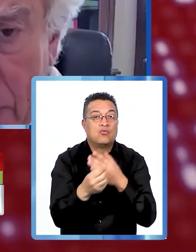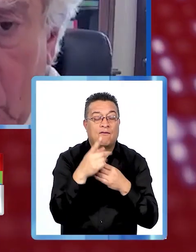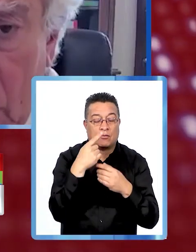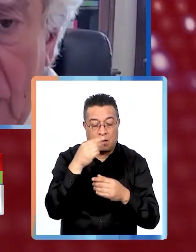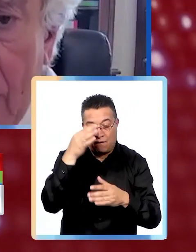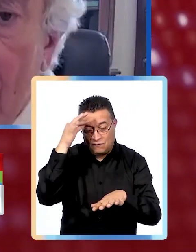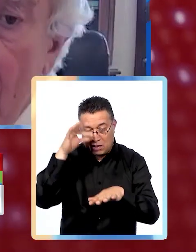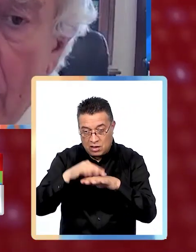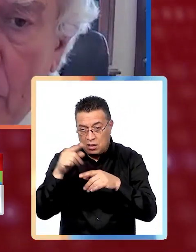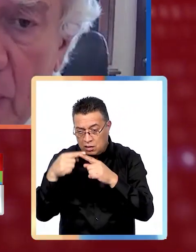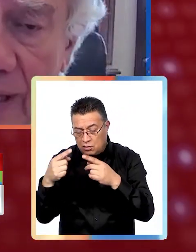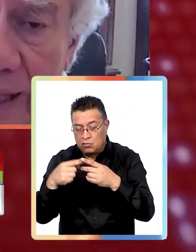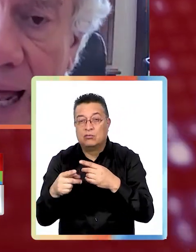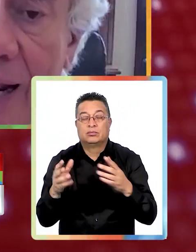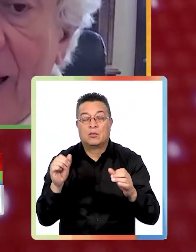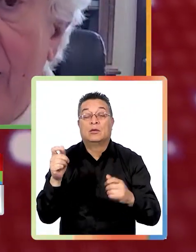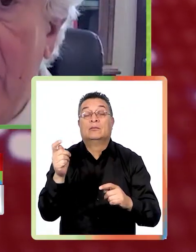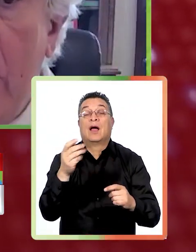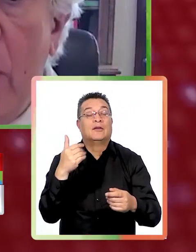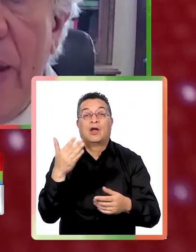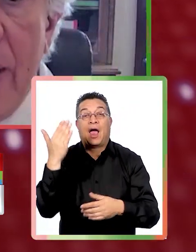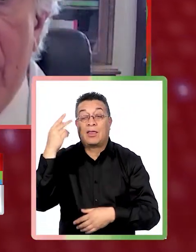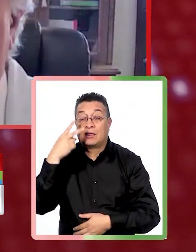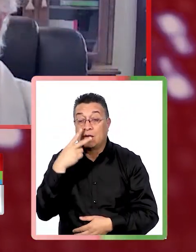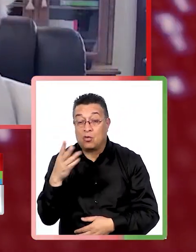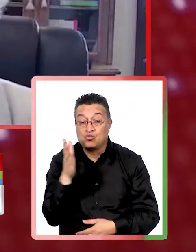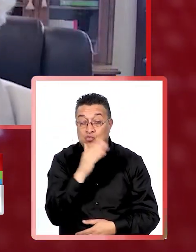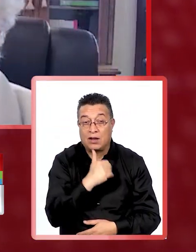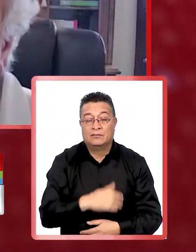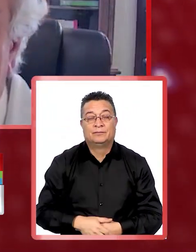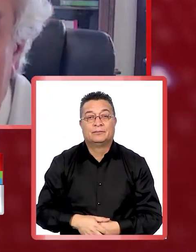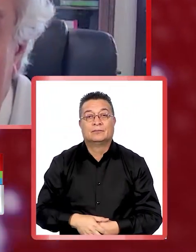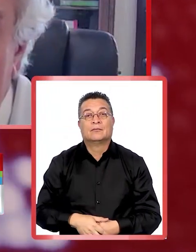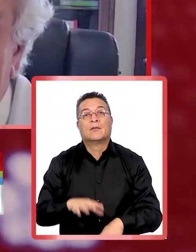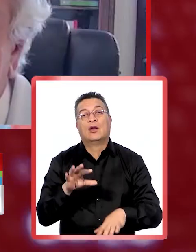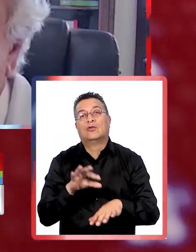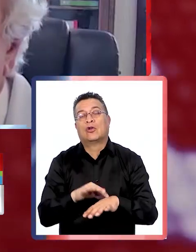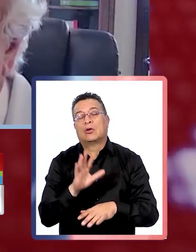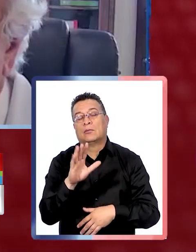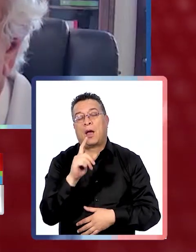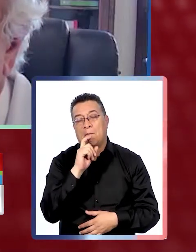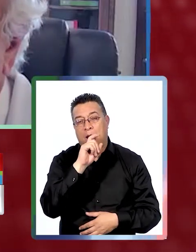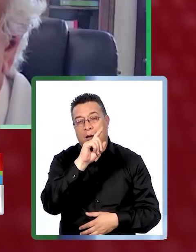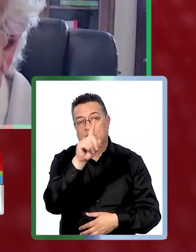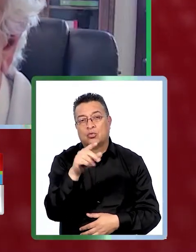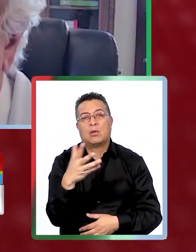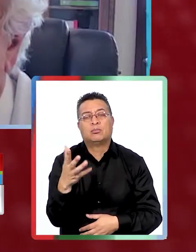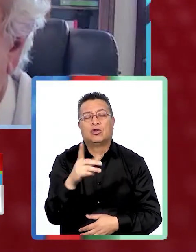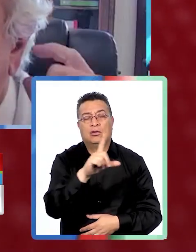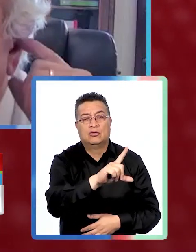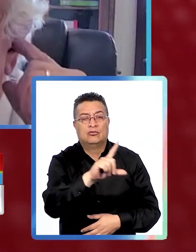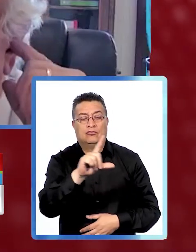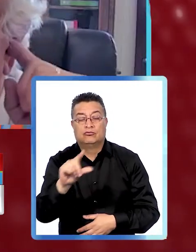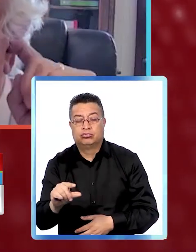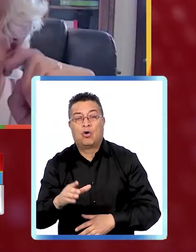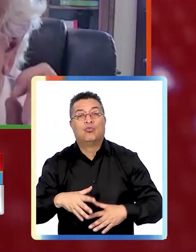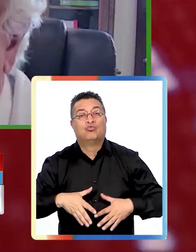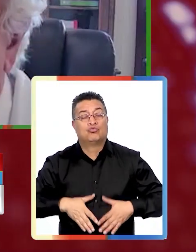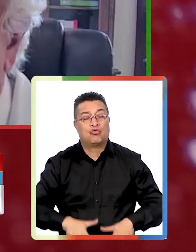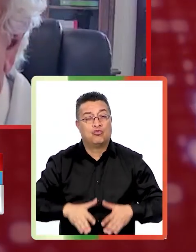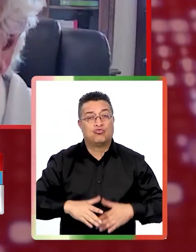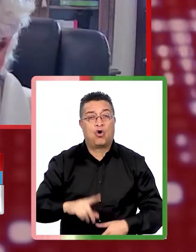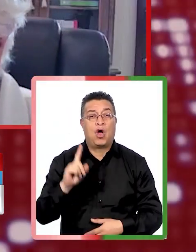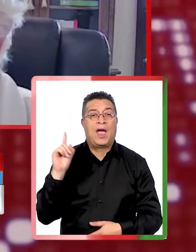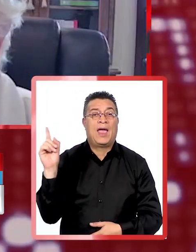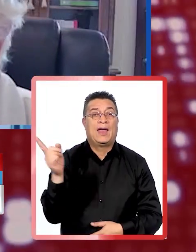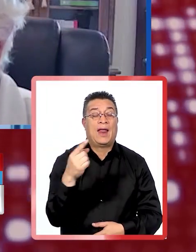ver patologías y poder tratarlas que antes no veían. Doctor, entonces nos preguntamos si hay una baja en la natalidad en